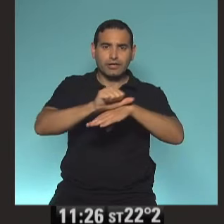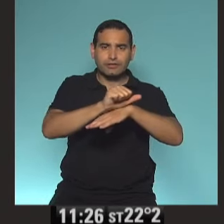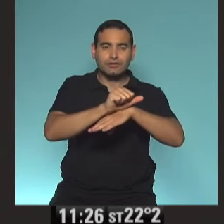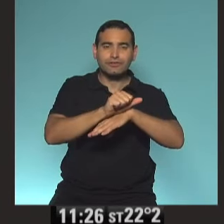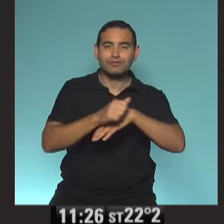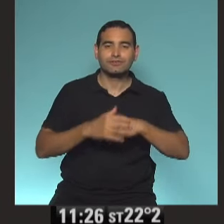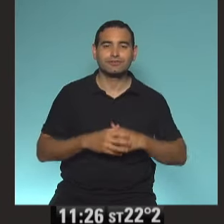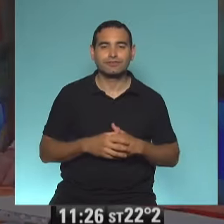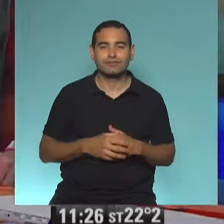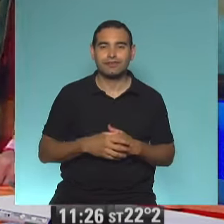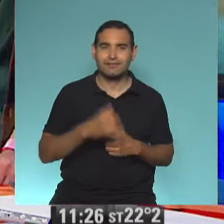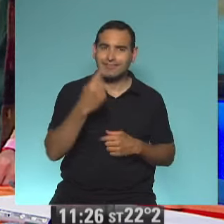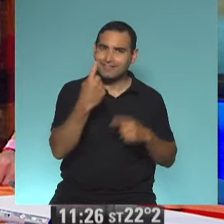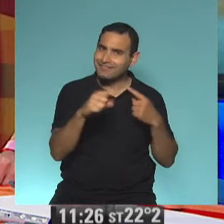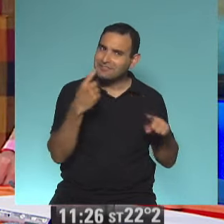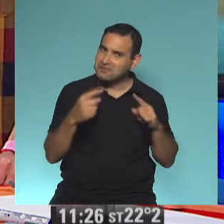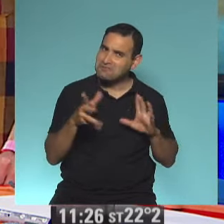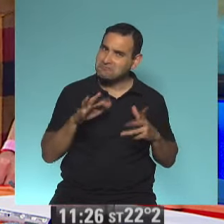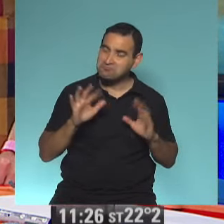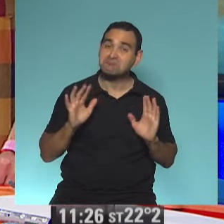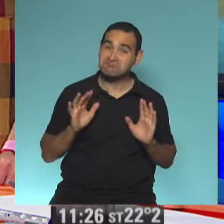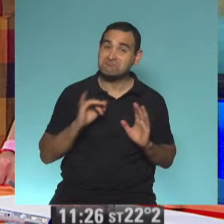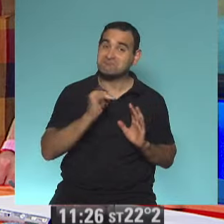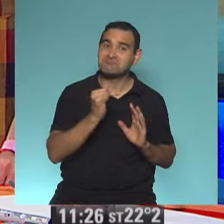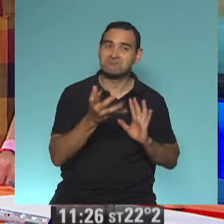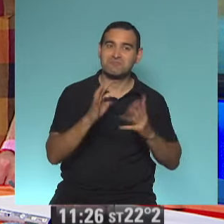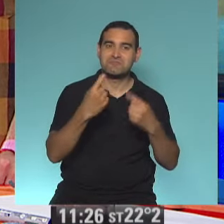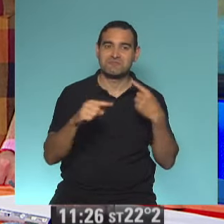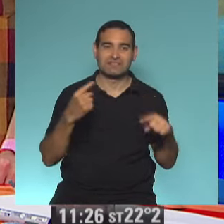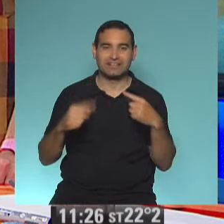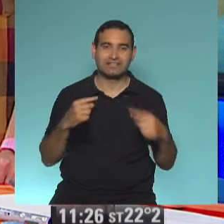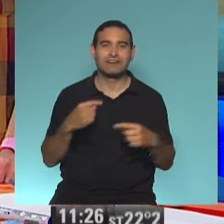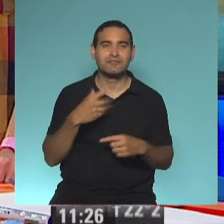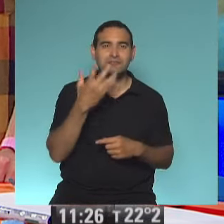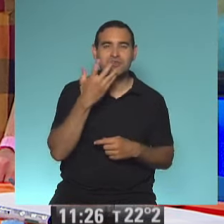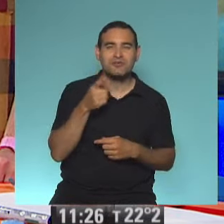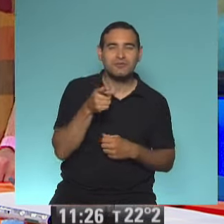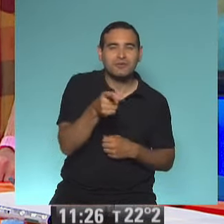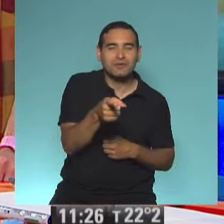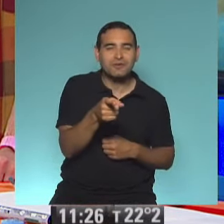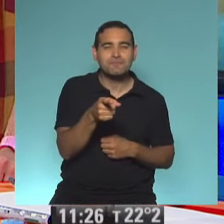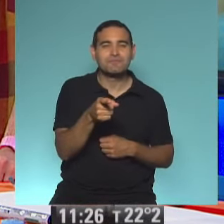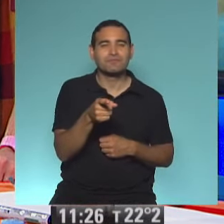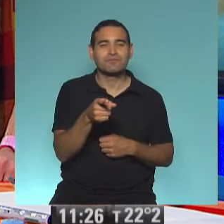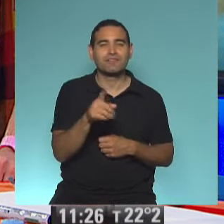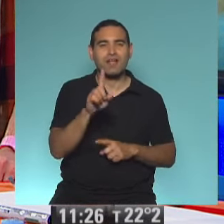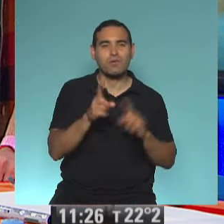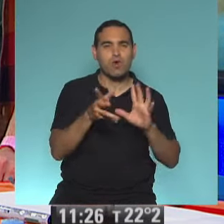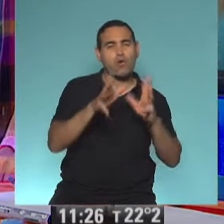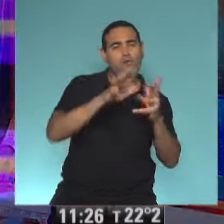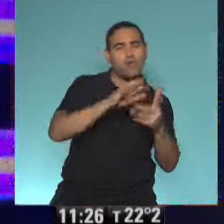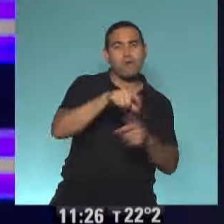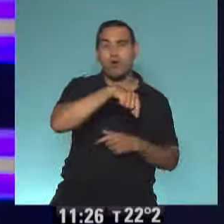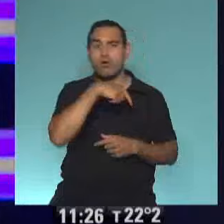caracoles. Hay diferentes técnicas. Hay muchas técnicas distintas. Ahí me gusta porque hay quienes hicieron más la forma, hay